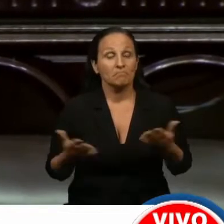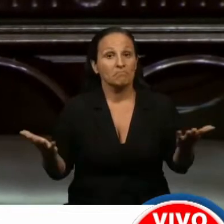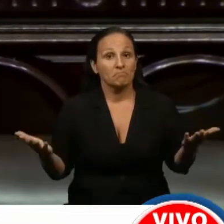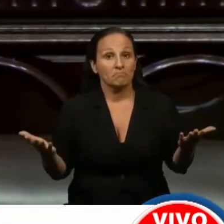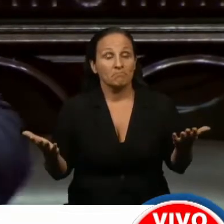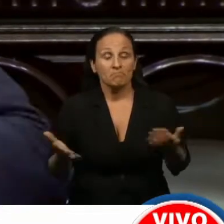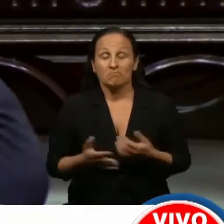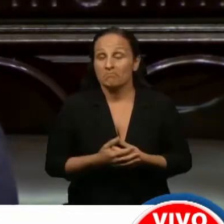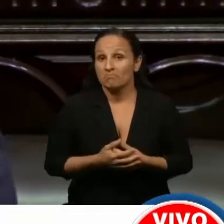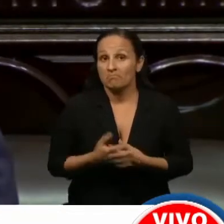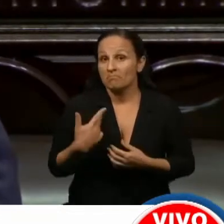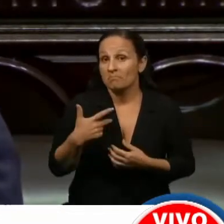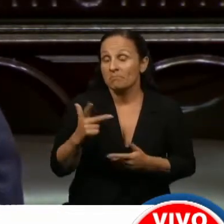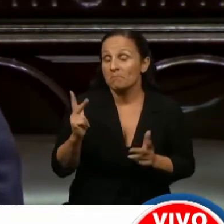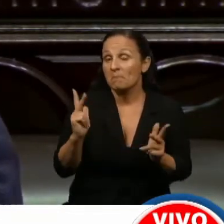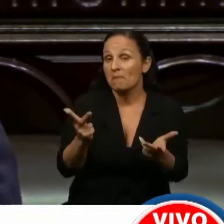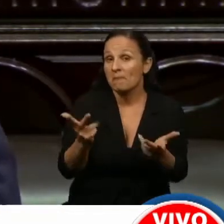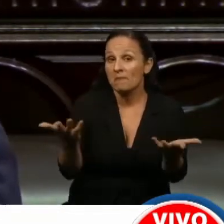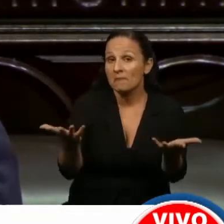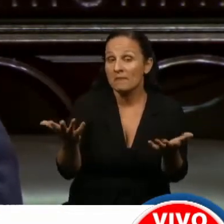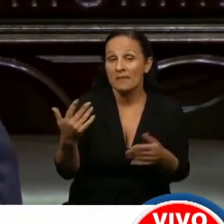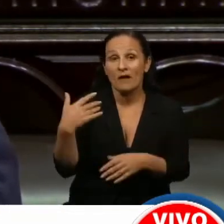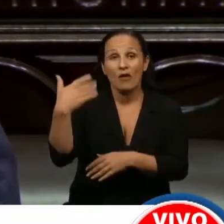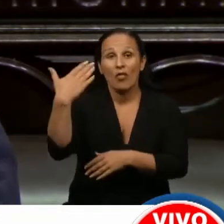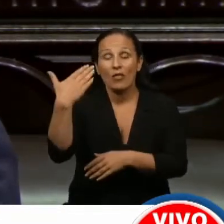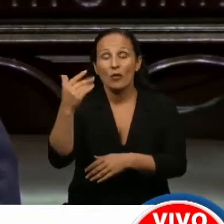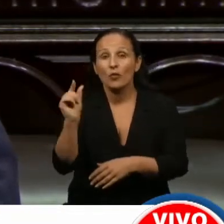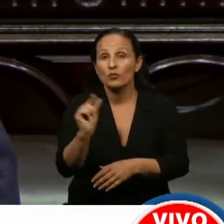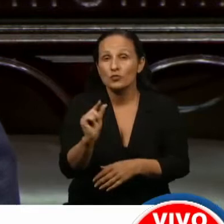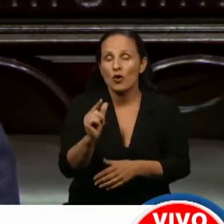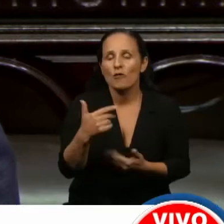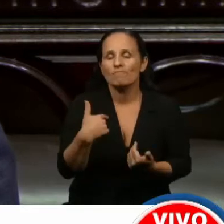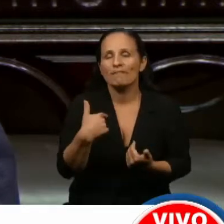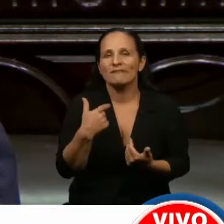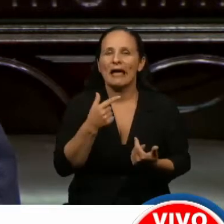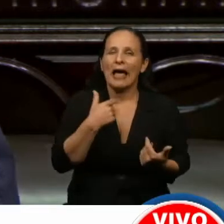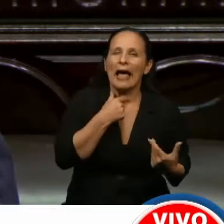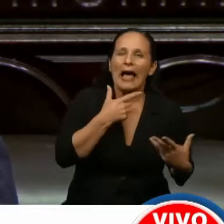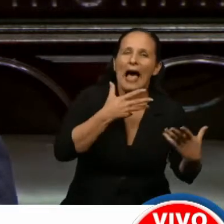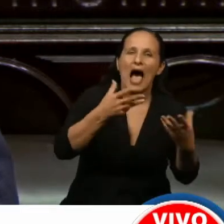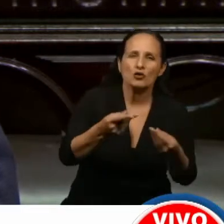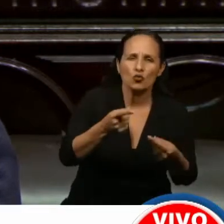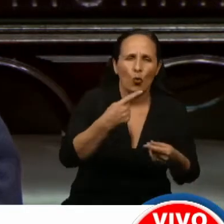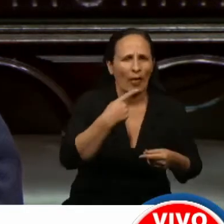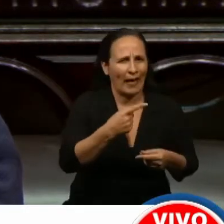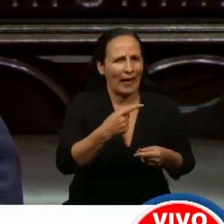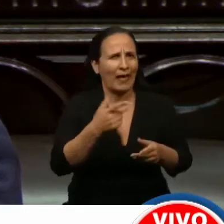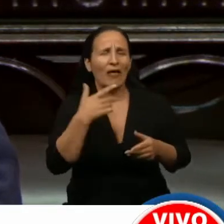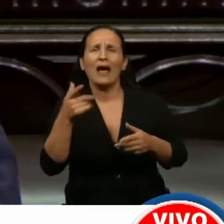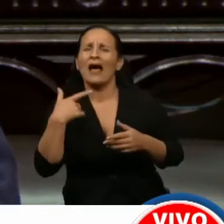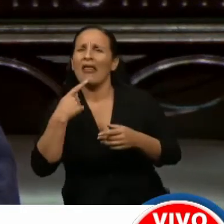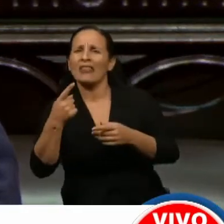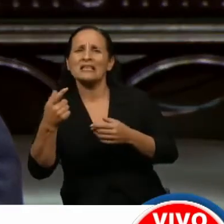Decir, ¿no? Durante un discurso, durante un ratito quiero ayudar, durante el otro, ¿dónde está el